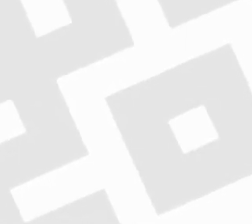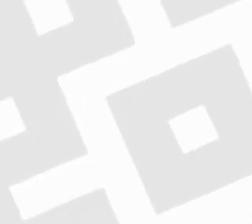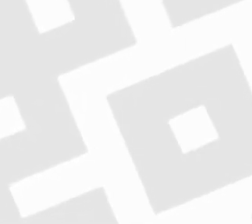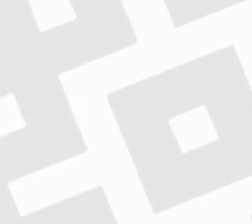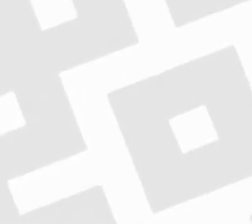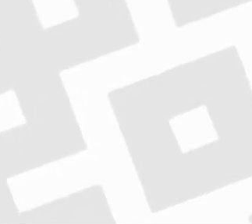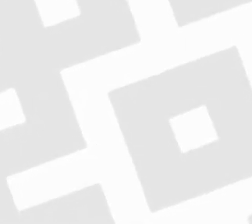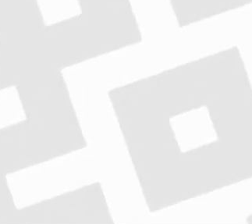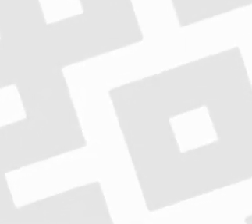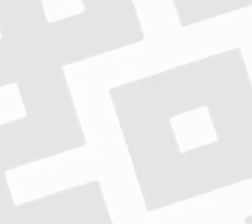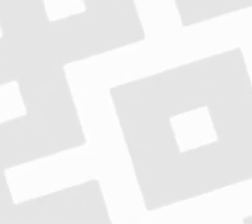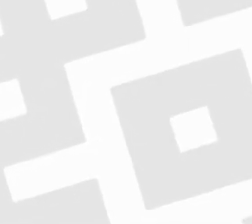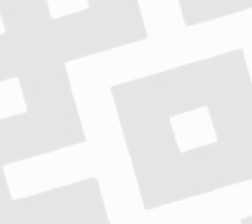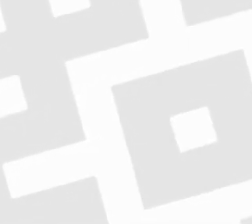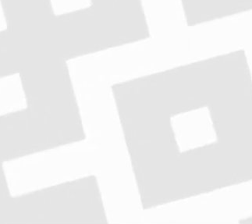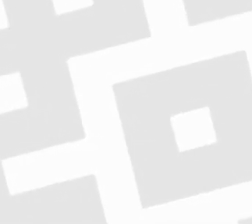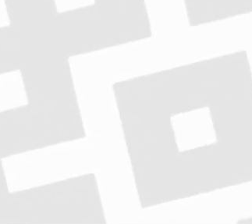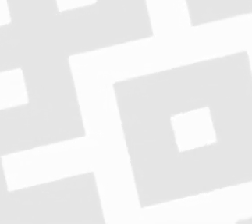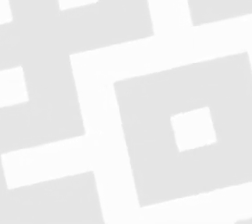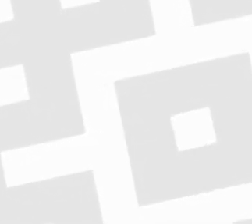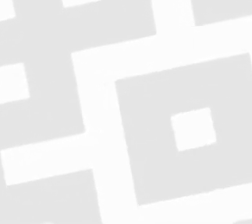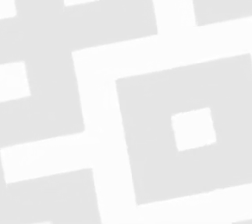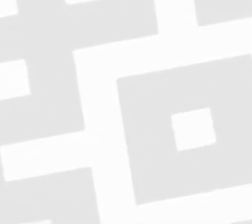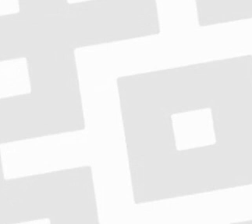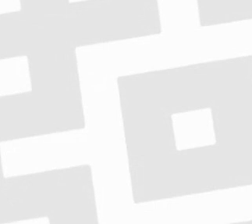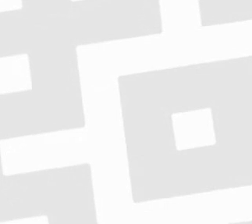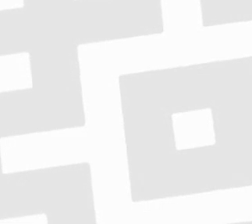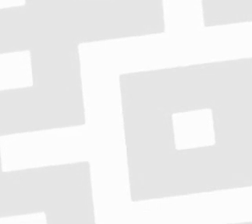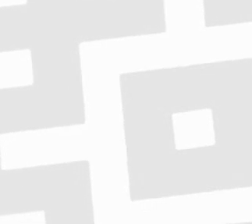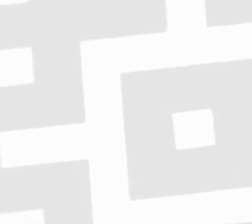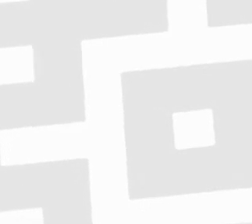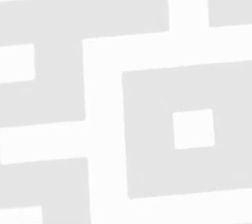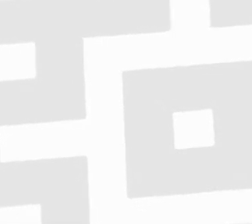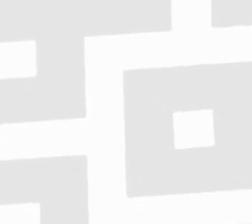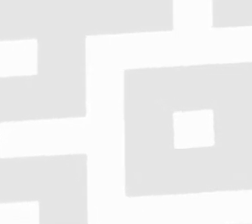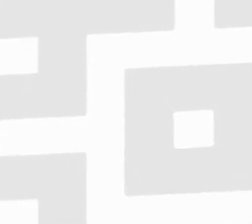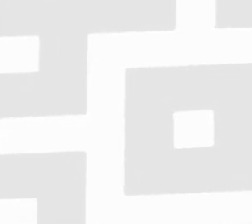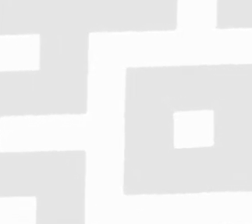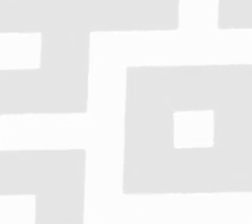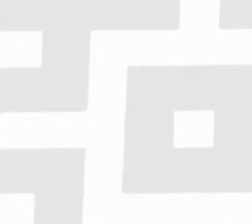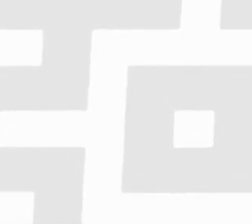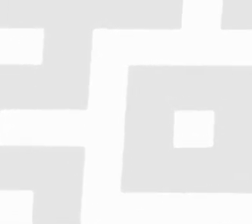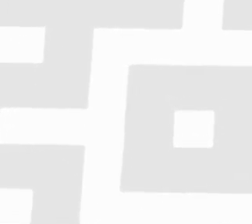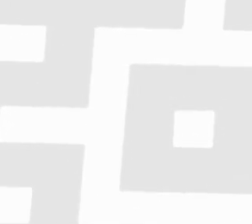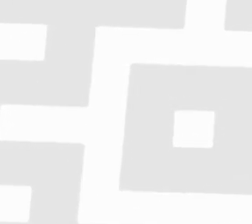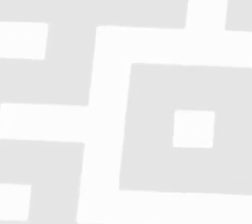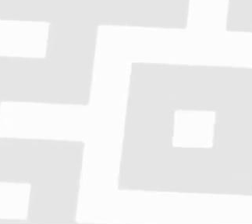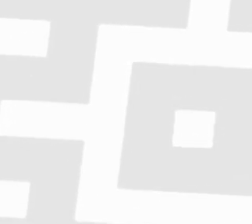Estrategia estatal contra el coronavirus. Actualización en Veracruz.